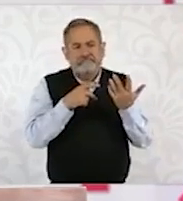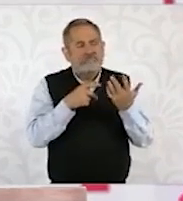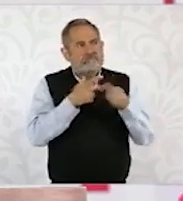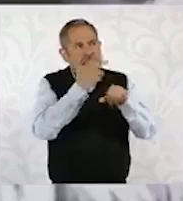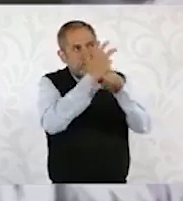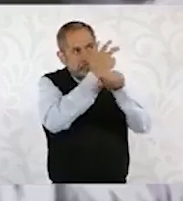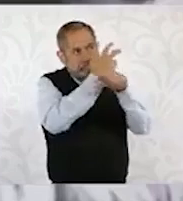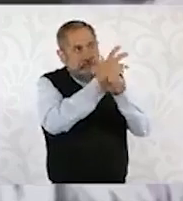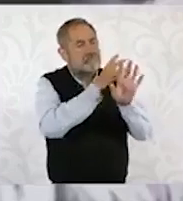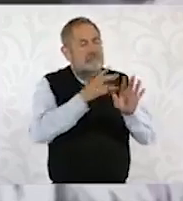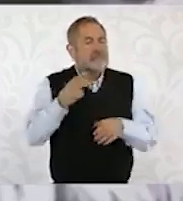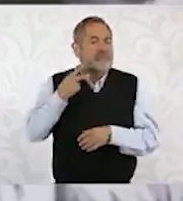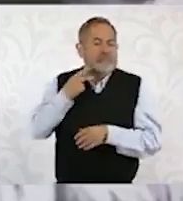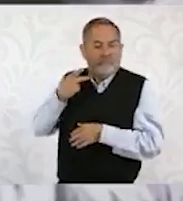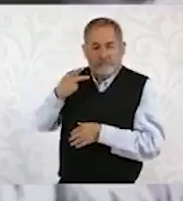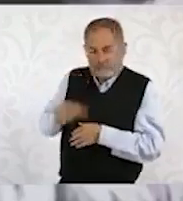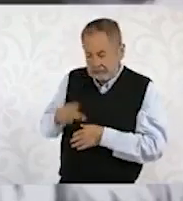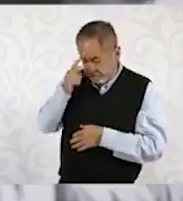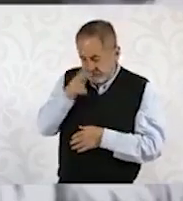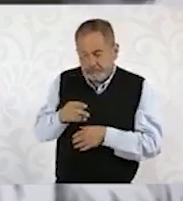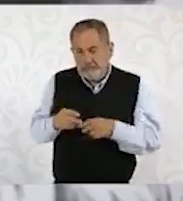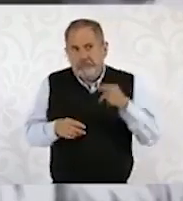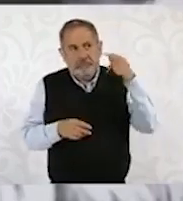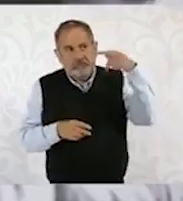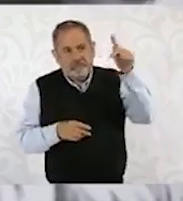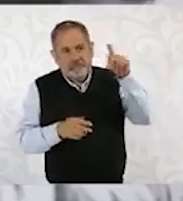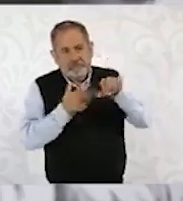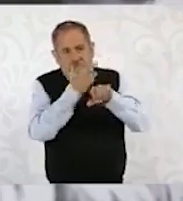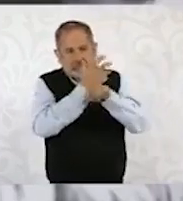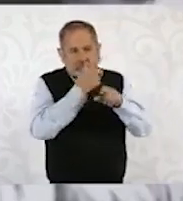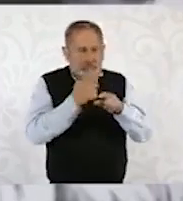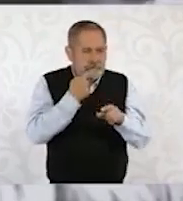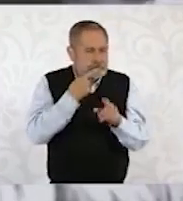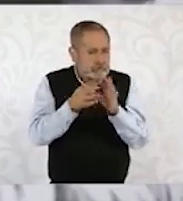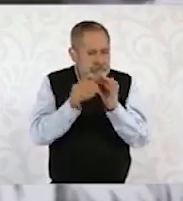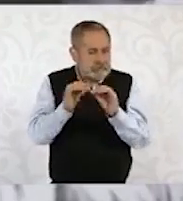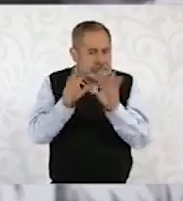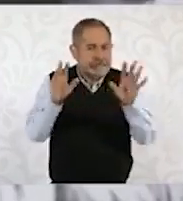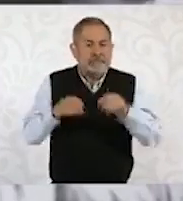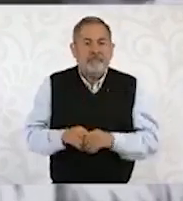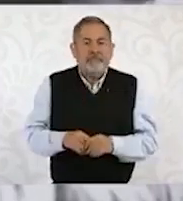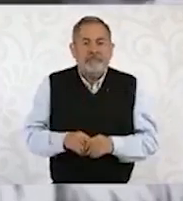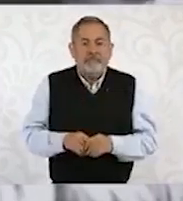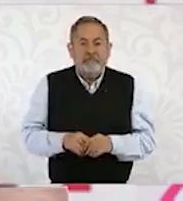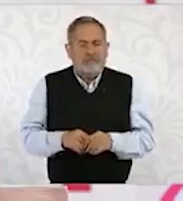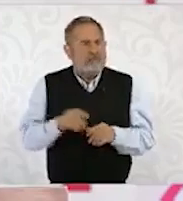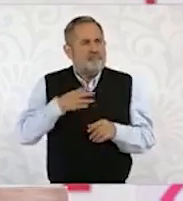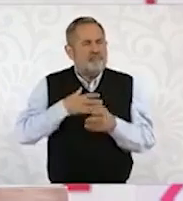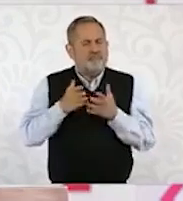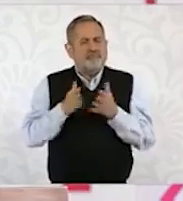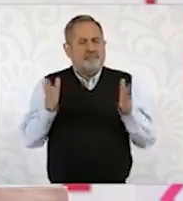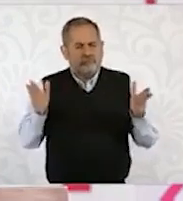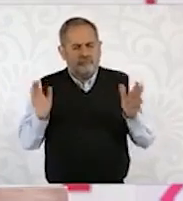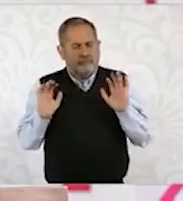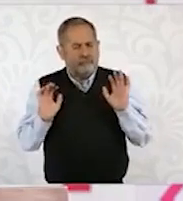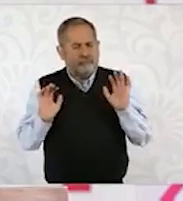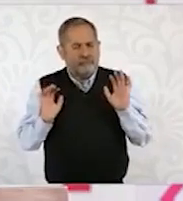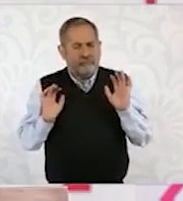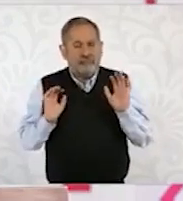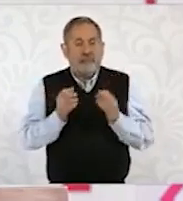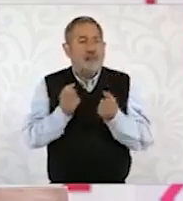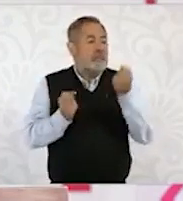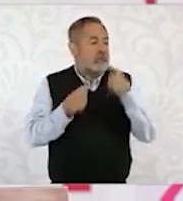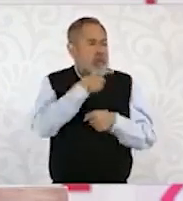asuma cada uno en Estados Unidos. Lo quiero manejar con mucha puntualidad porque hay quien genera una mayor apertura y hay quien genera un tema de